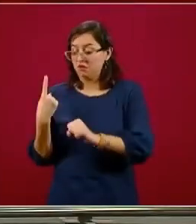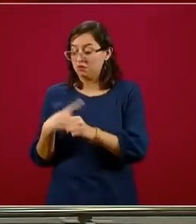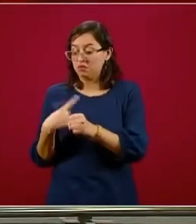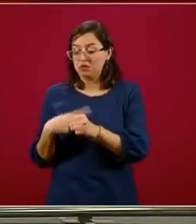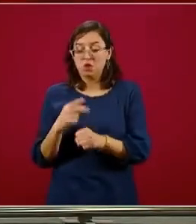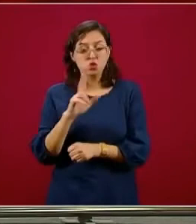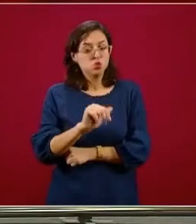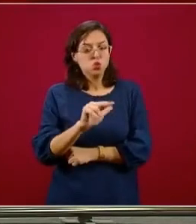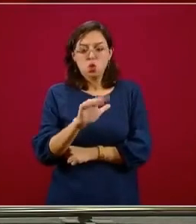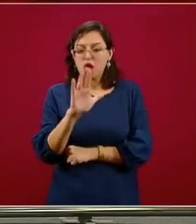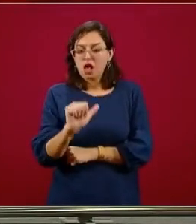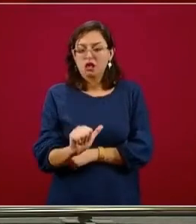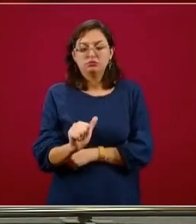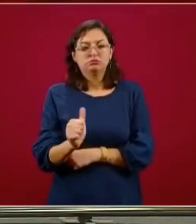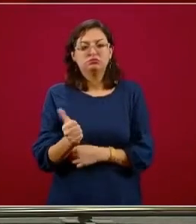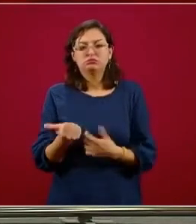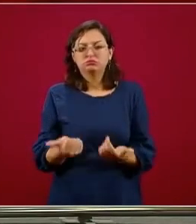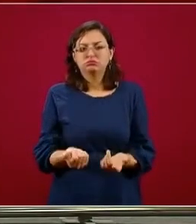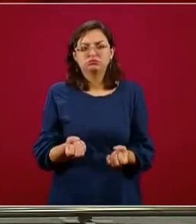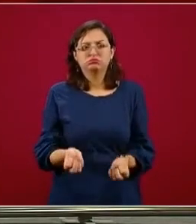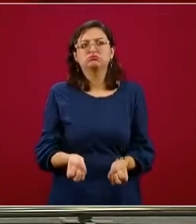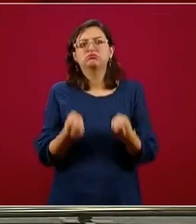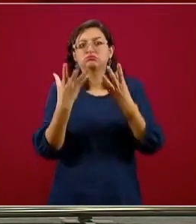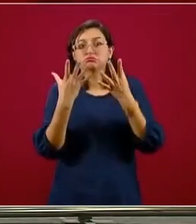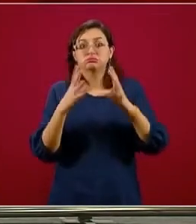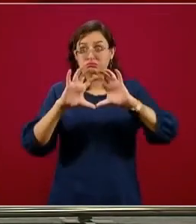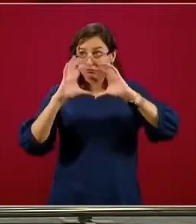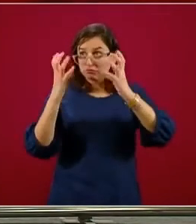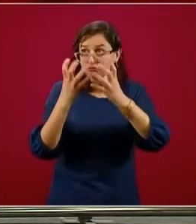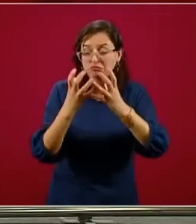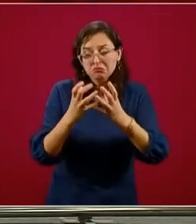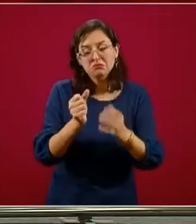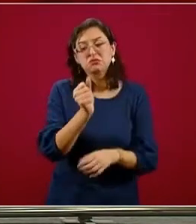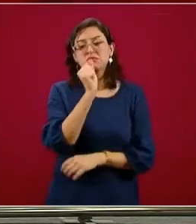sintomatología. Todavía no hay, inclusive, por ejemplo, un